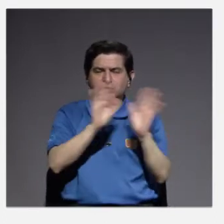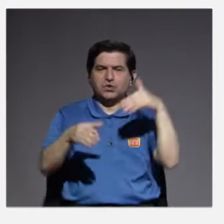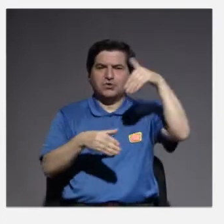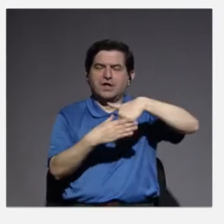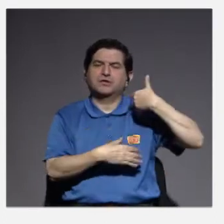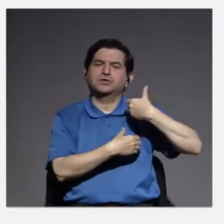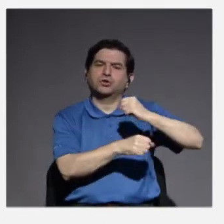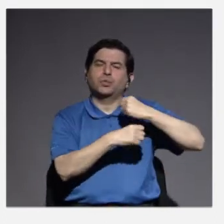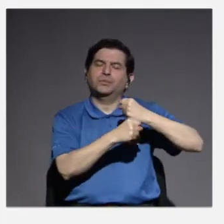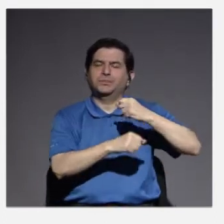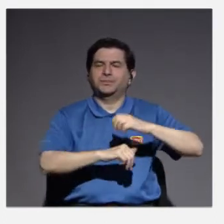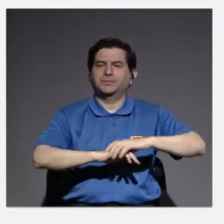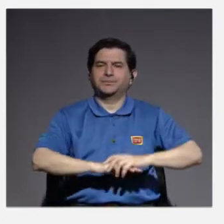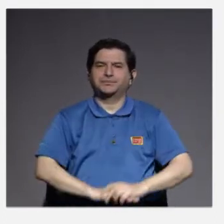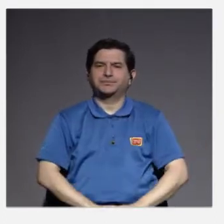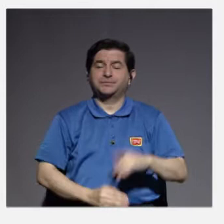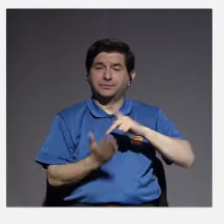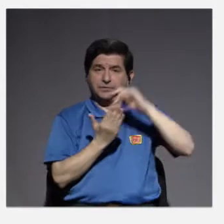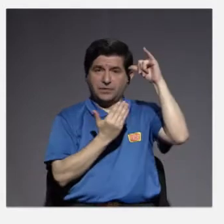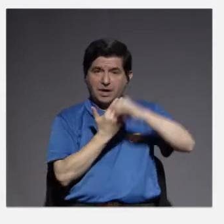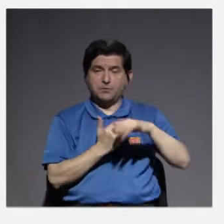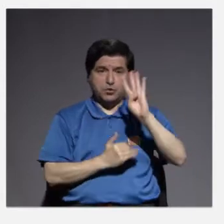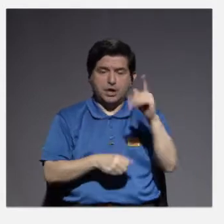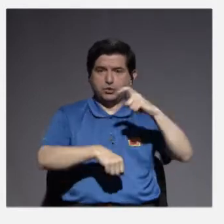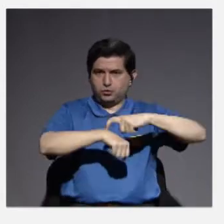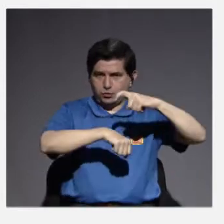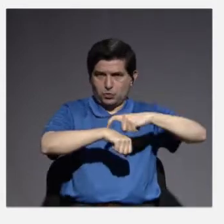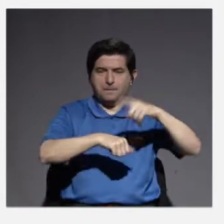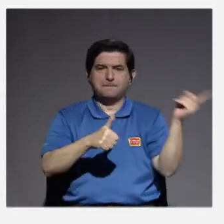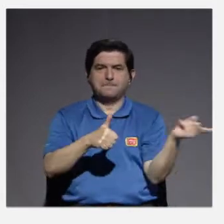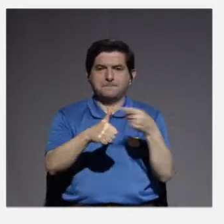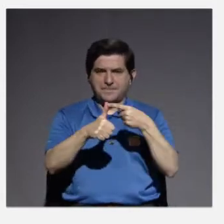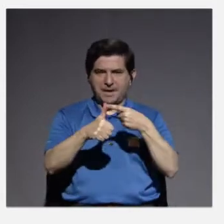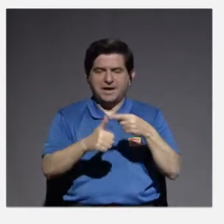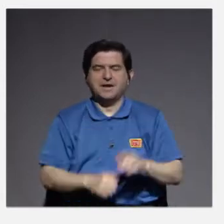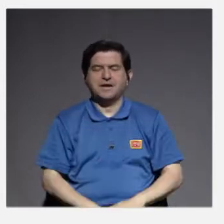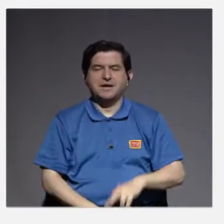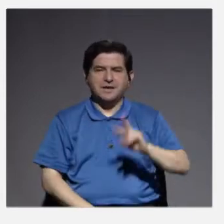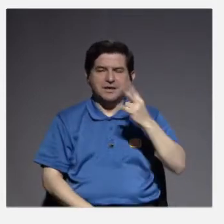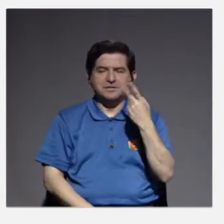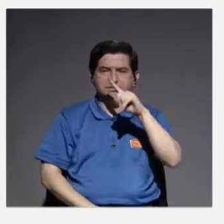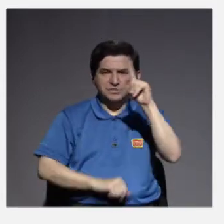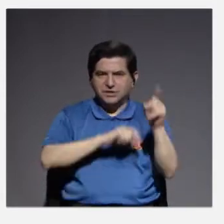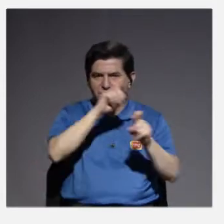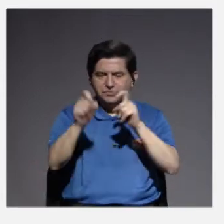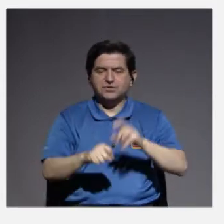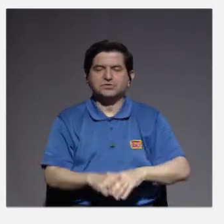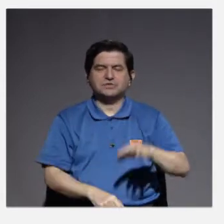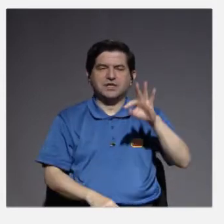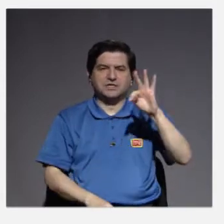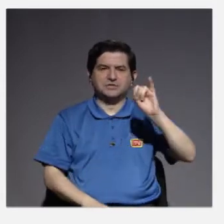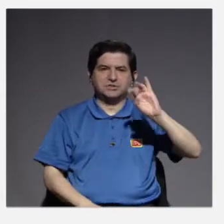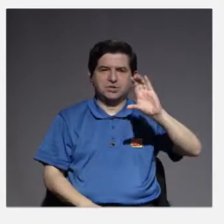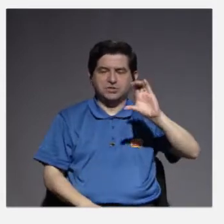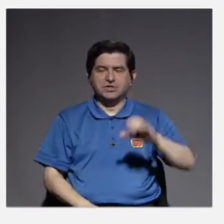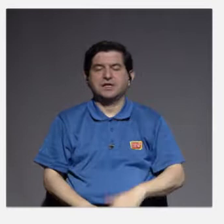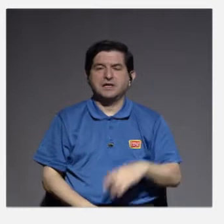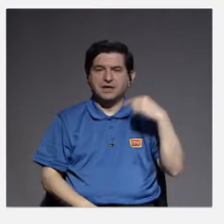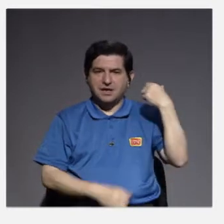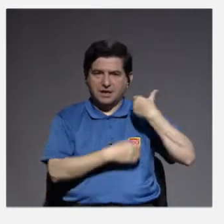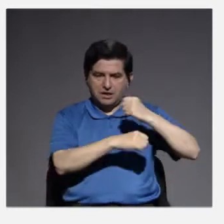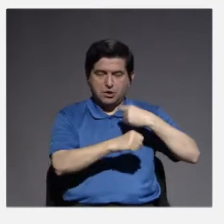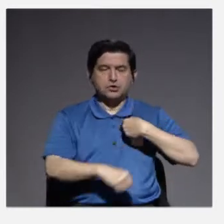gobiernos locales. El proyecto se divide en 4 fases. Una primera fase es el segundo censo TIC en gobiernos locales, que es sobre lo que voy a hablar a